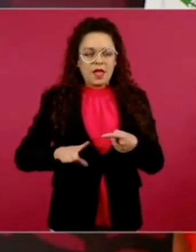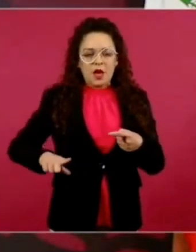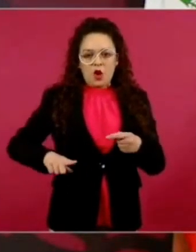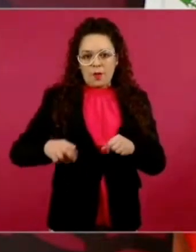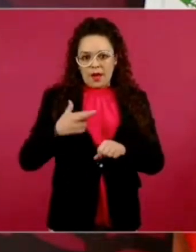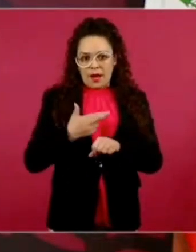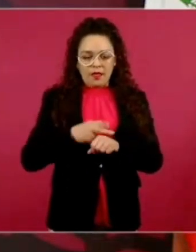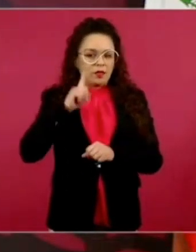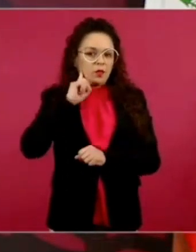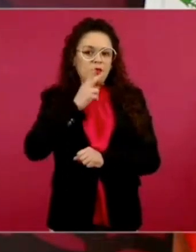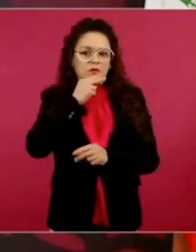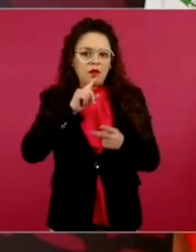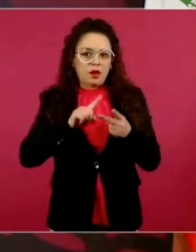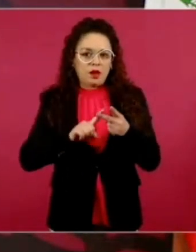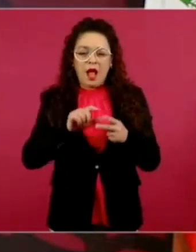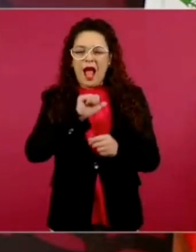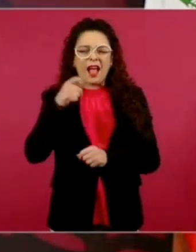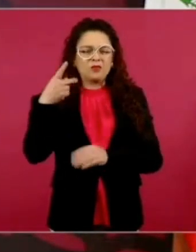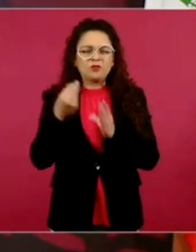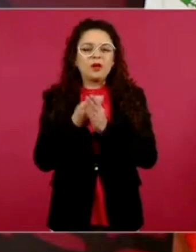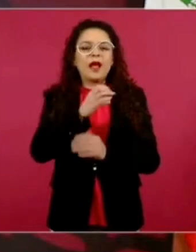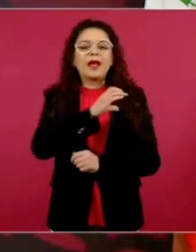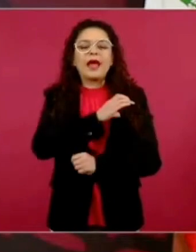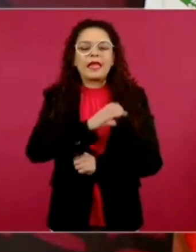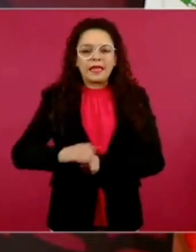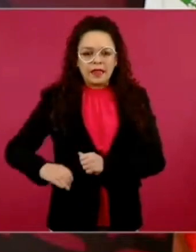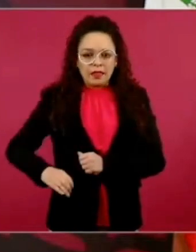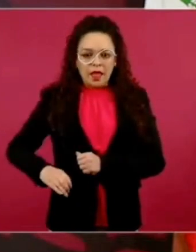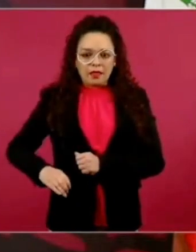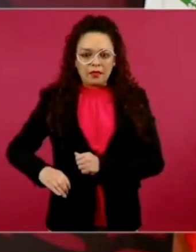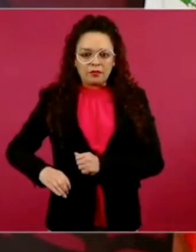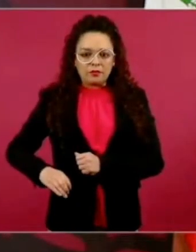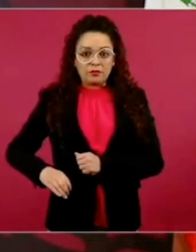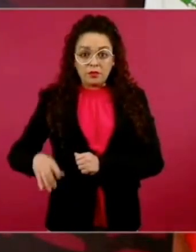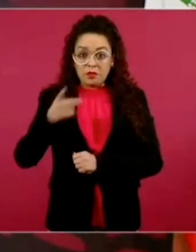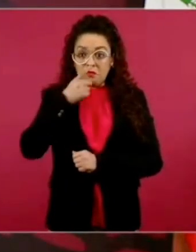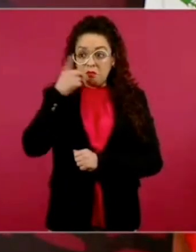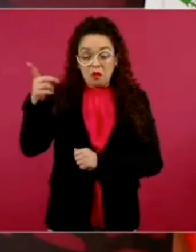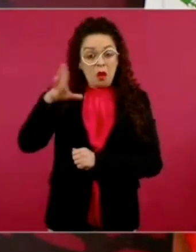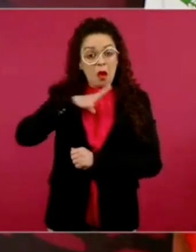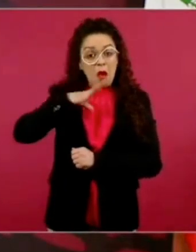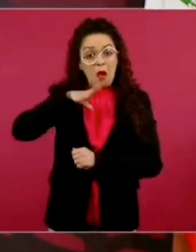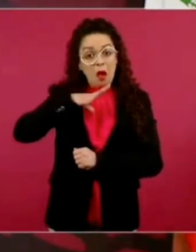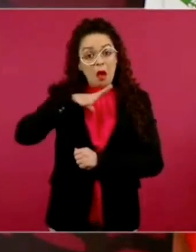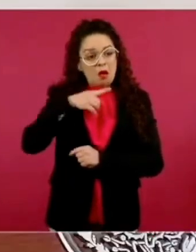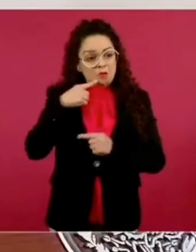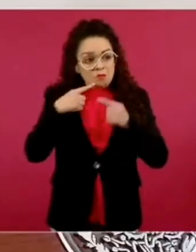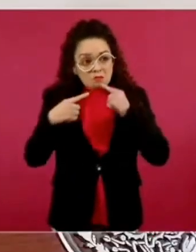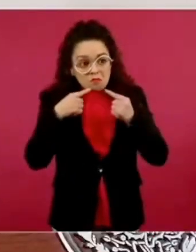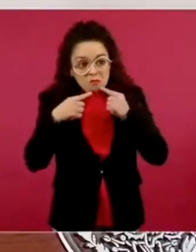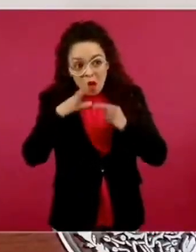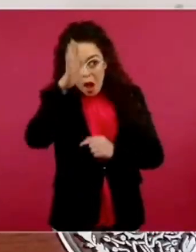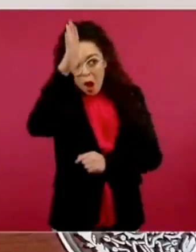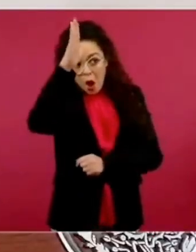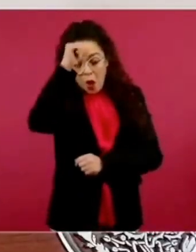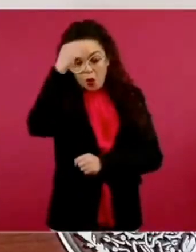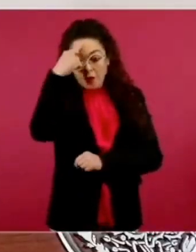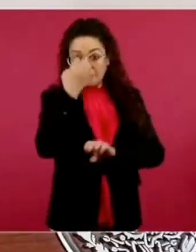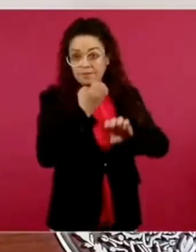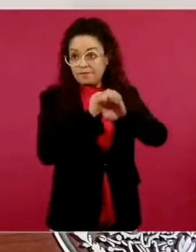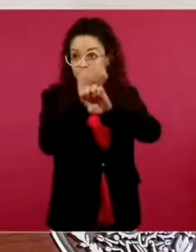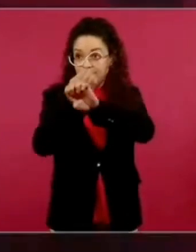candidatas. Y hay un acuerdo para que pues los gobiernos estatales hagan lo